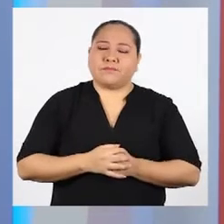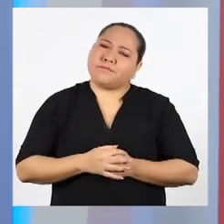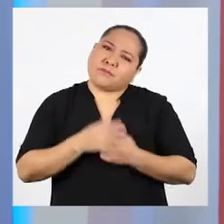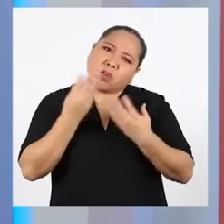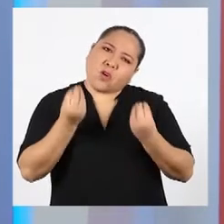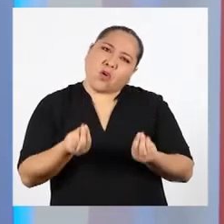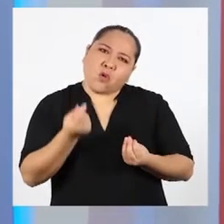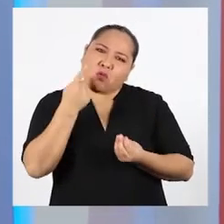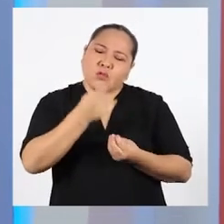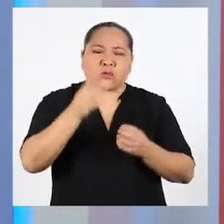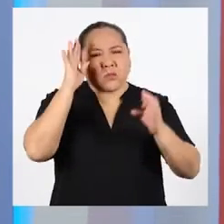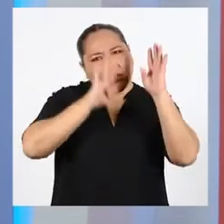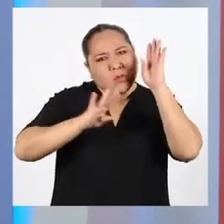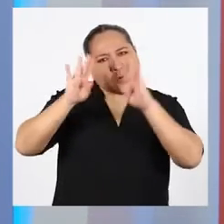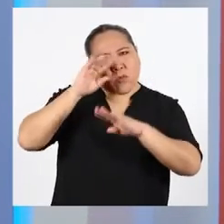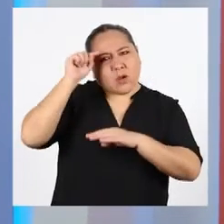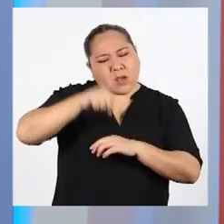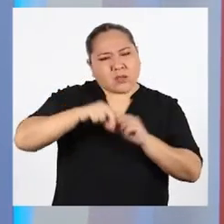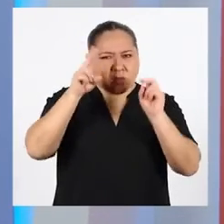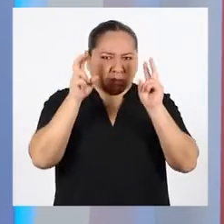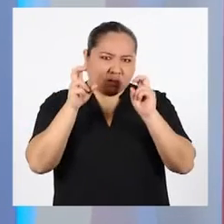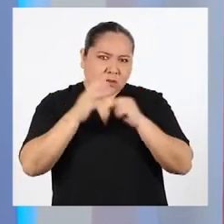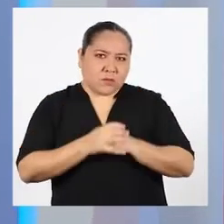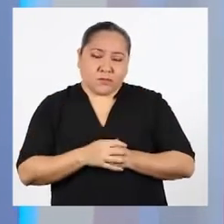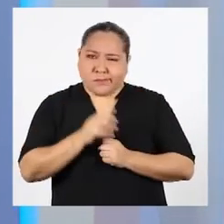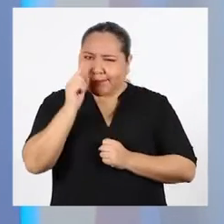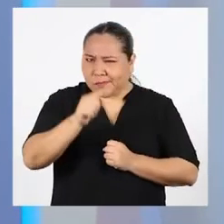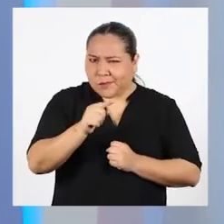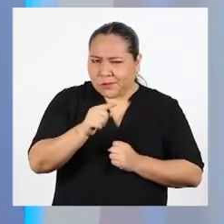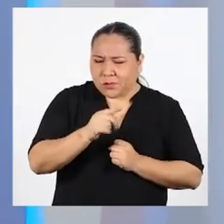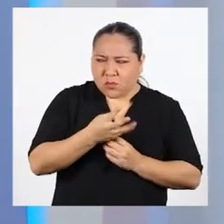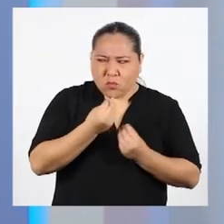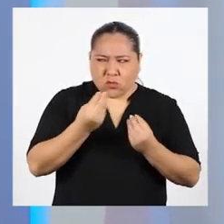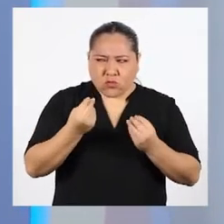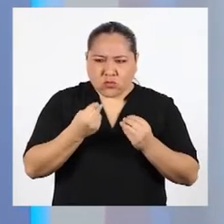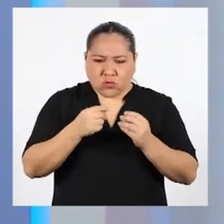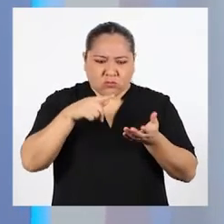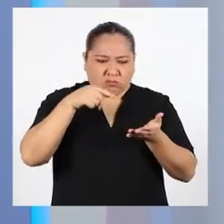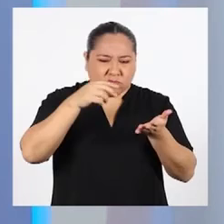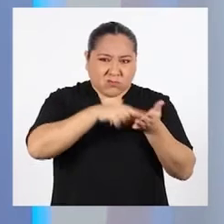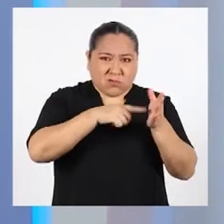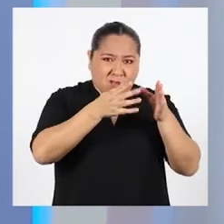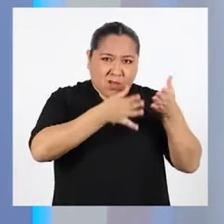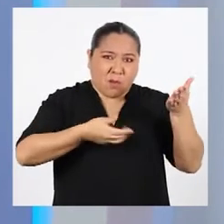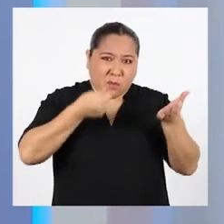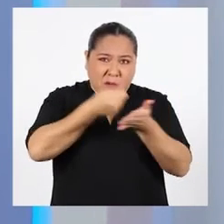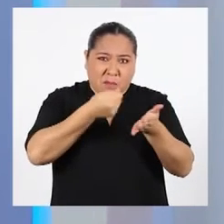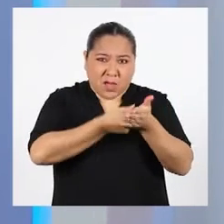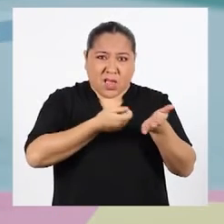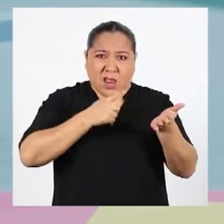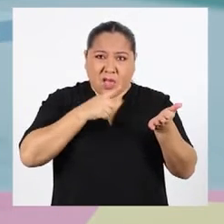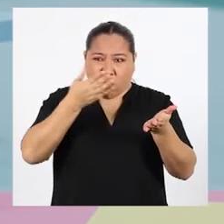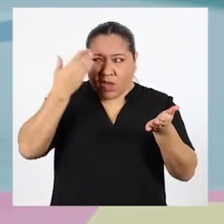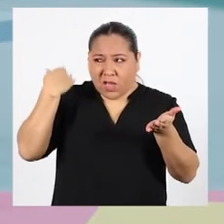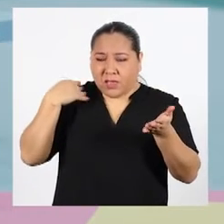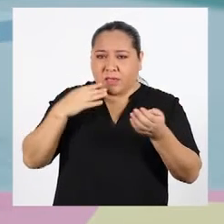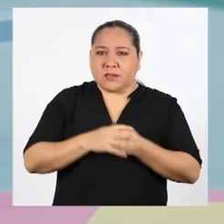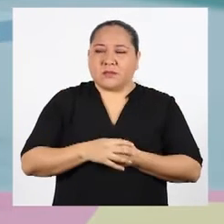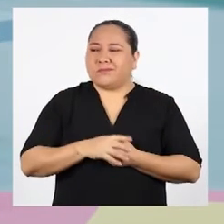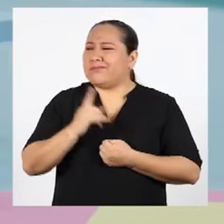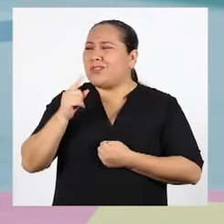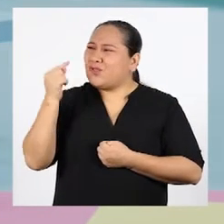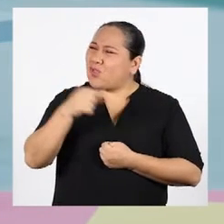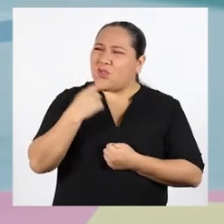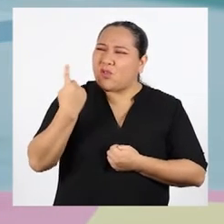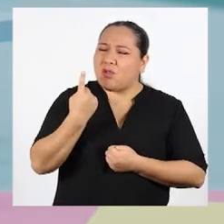¿Y cómo así te está preocupando tanto este tema? ¿Es por el alto recibo de agua que recibimos hace unos días? No solo por